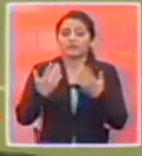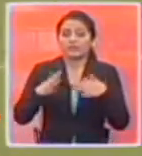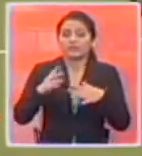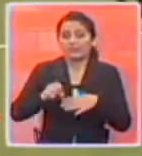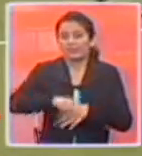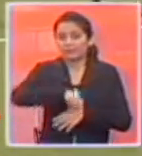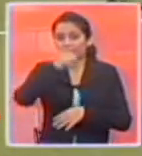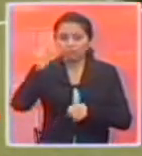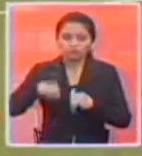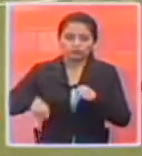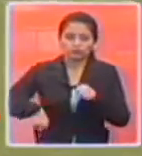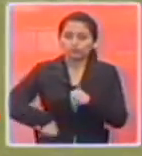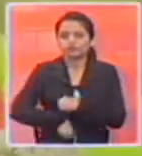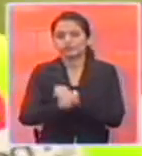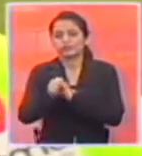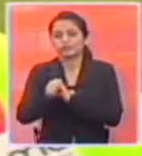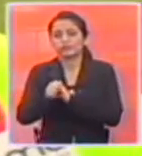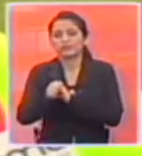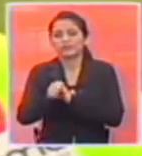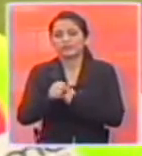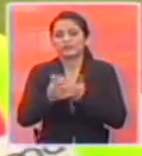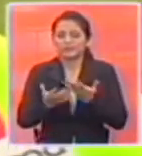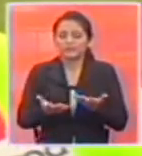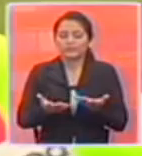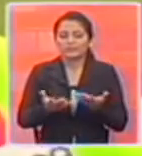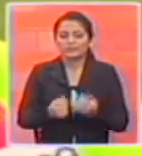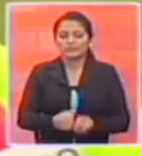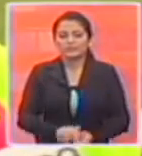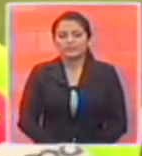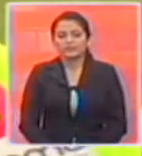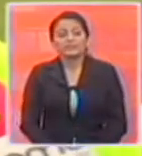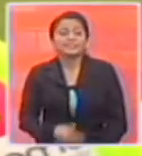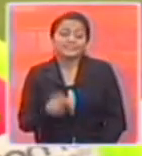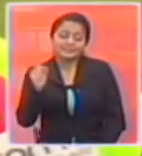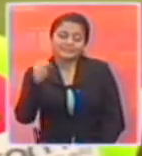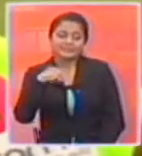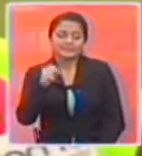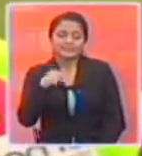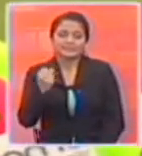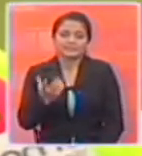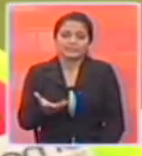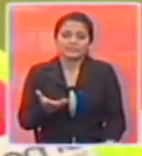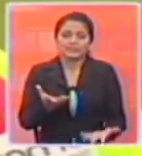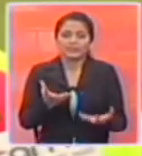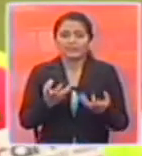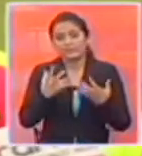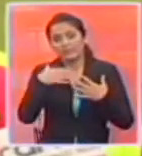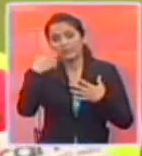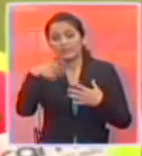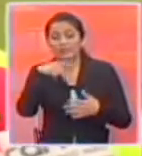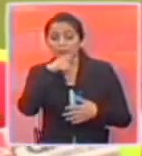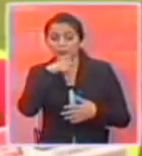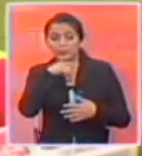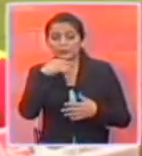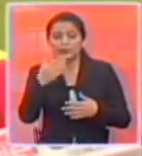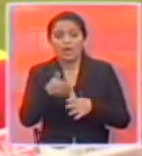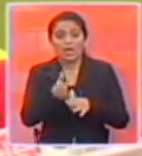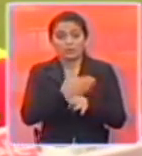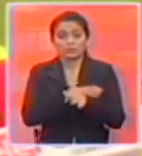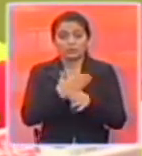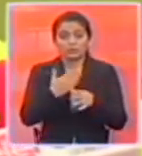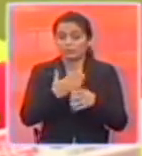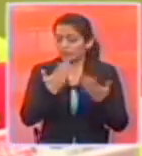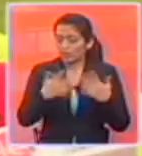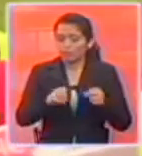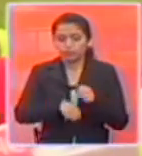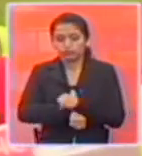por goleada Independiente del Valle. Esta es la idea, ir a Puerto Viejo, me parece que allá jugamos,